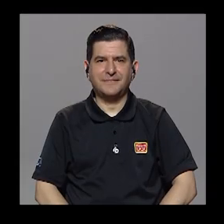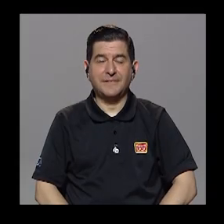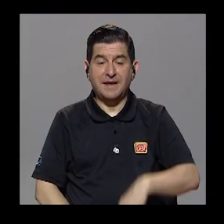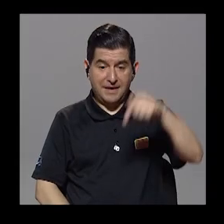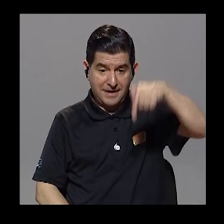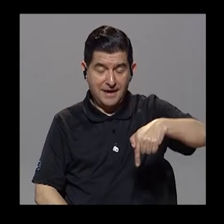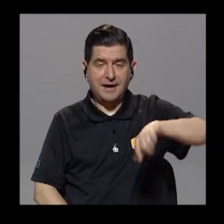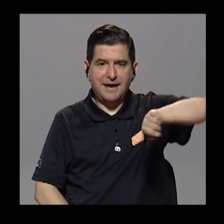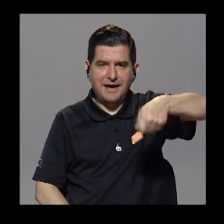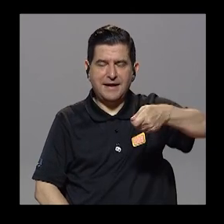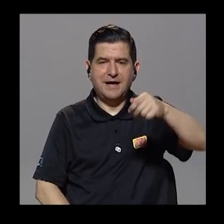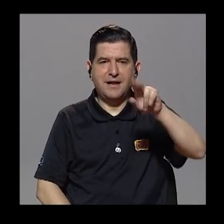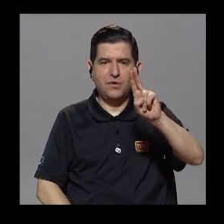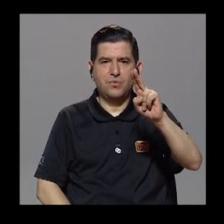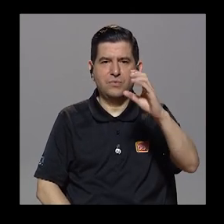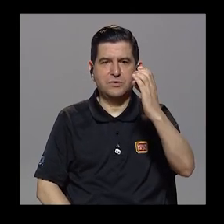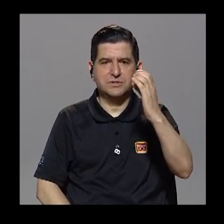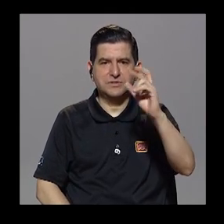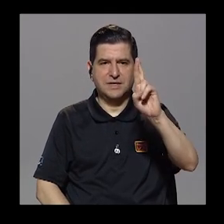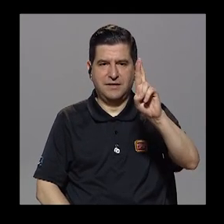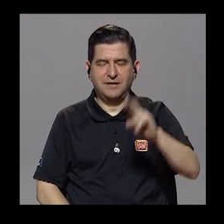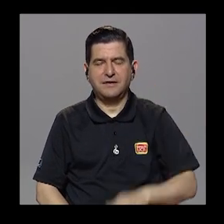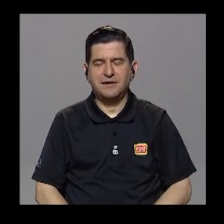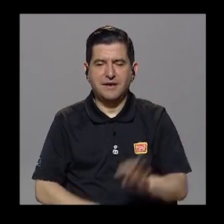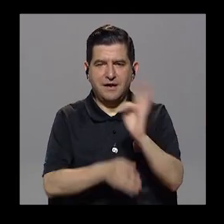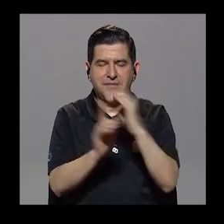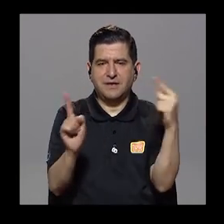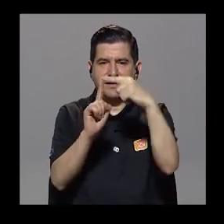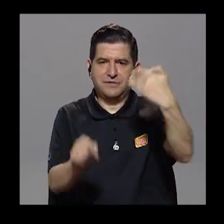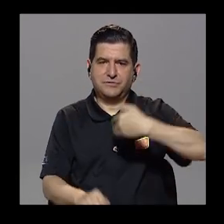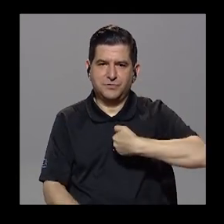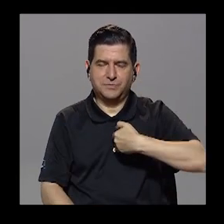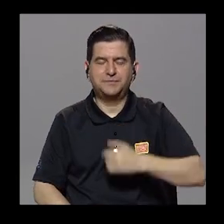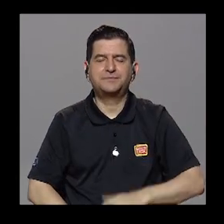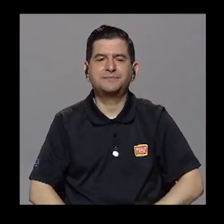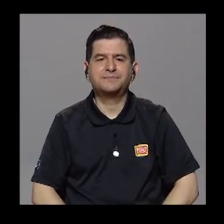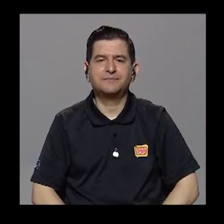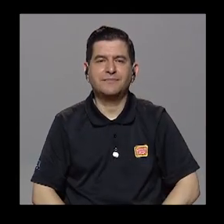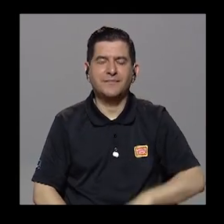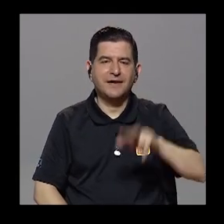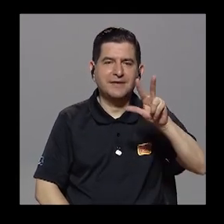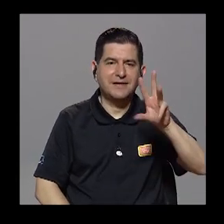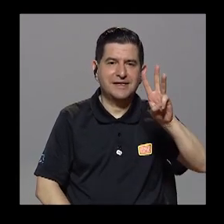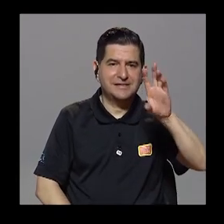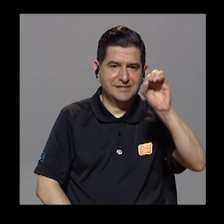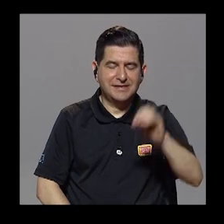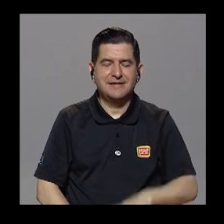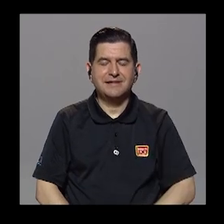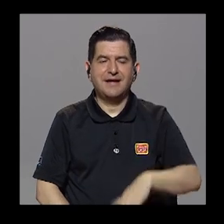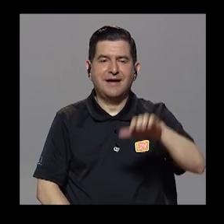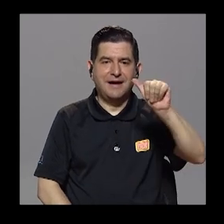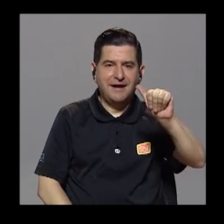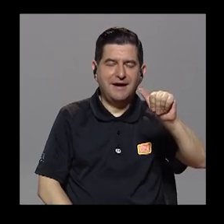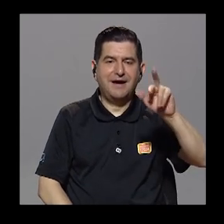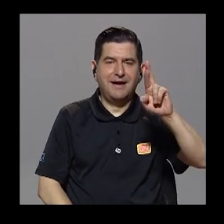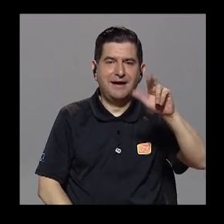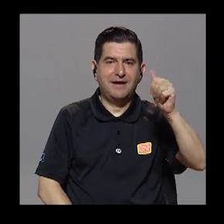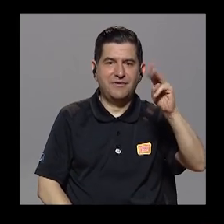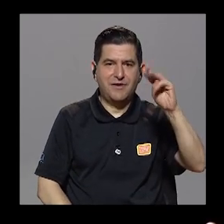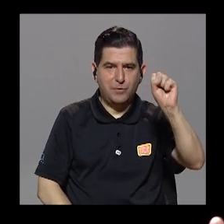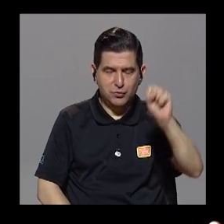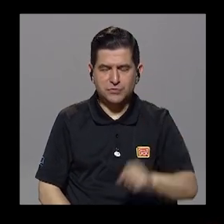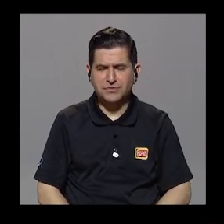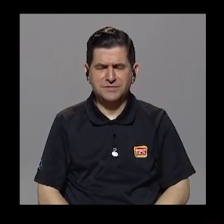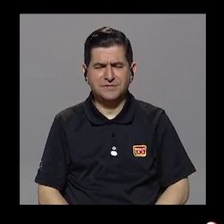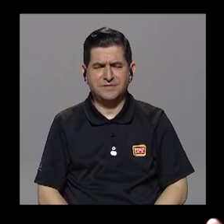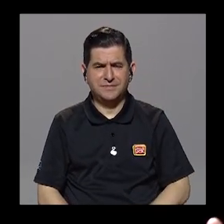Estamos acá en el canal Universidad de Costa Rica haciendo televisión con sentido. 360, don Álvaro Ramos. Don Álvaro, es muy